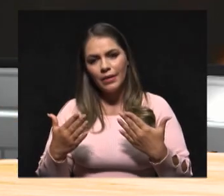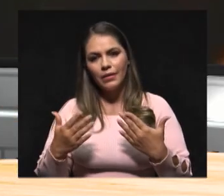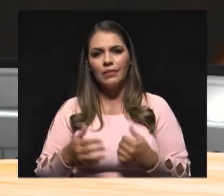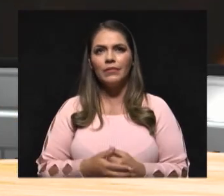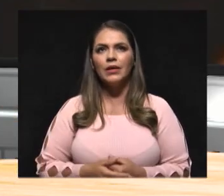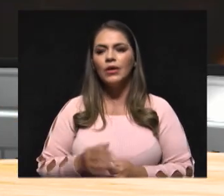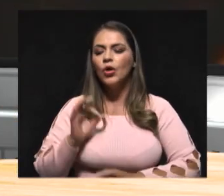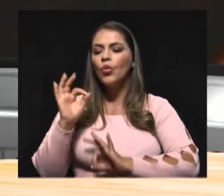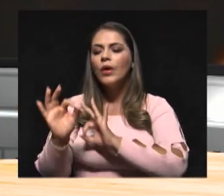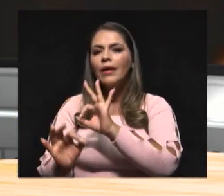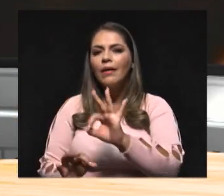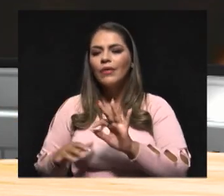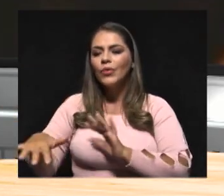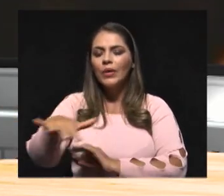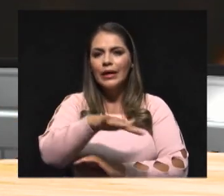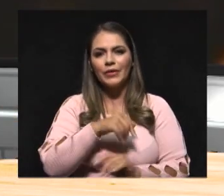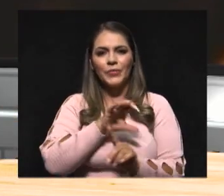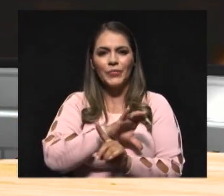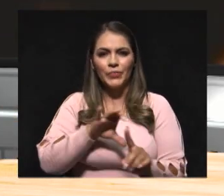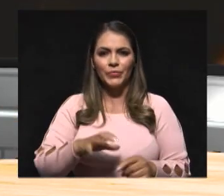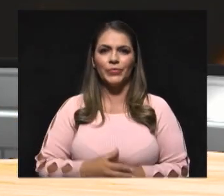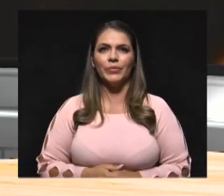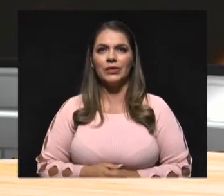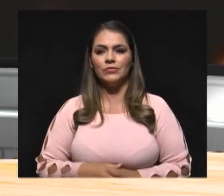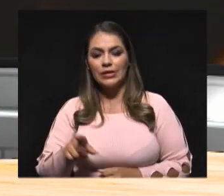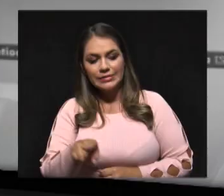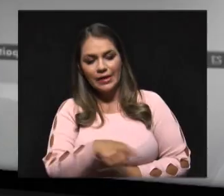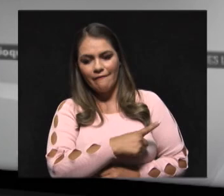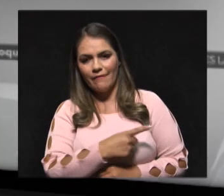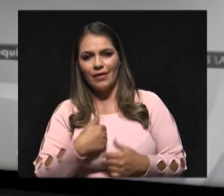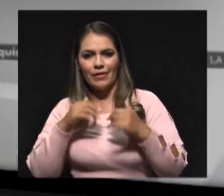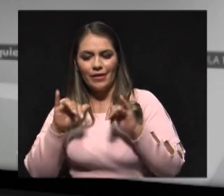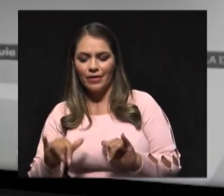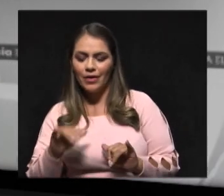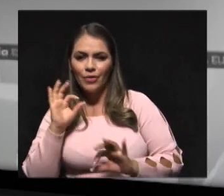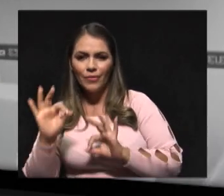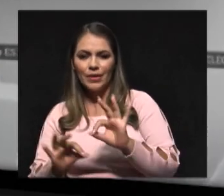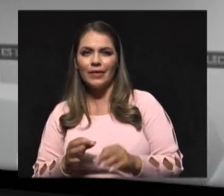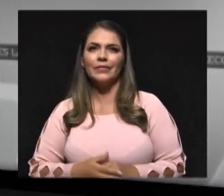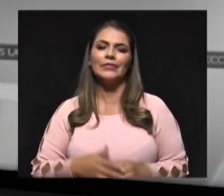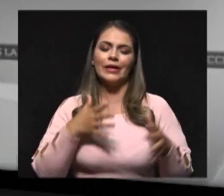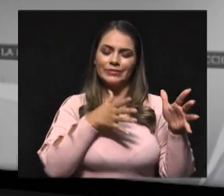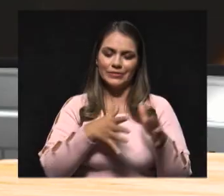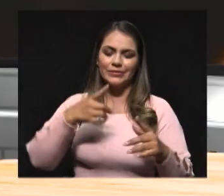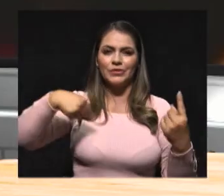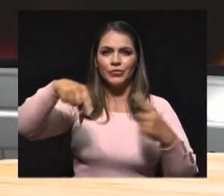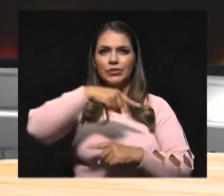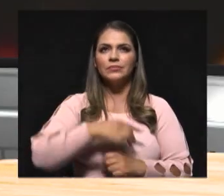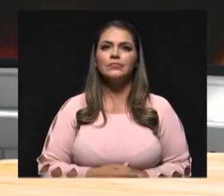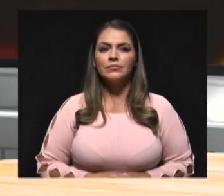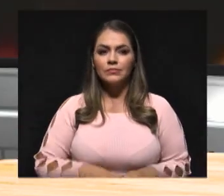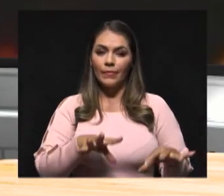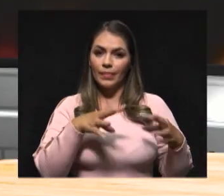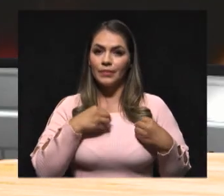como está cuidando nuestro entorno cultura porque usted se va pero nosotros nos quedó educación ambiente la educación turística no se aceptó como turistas